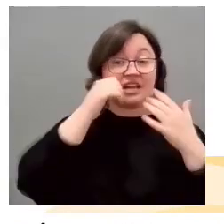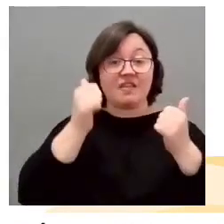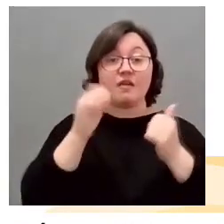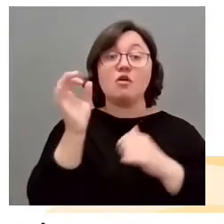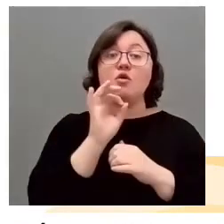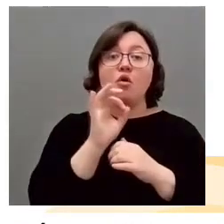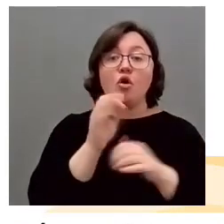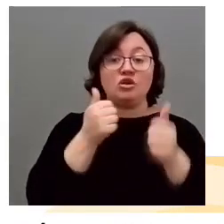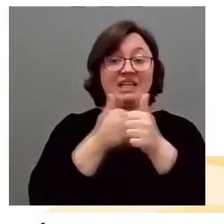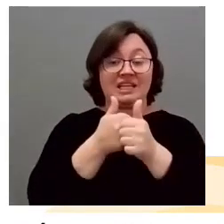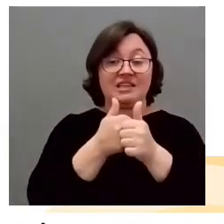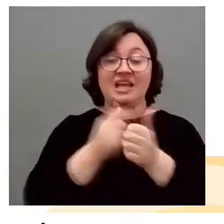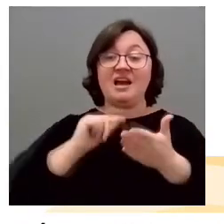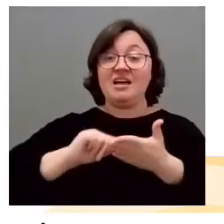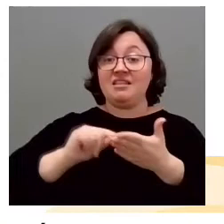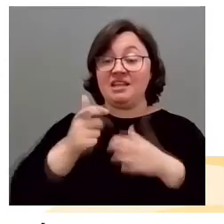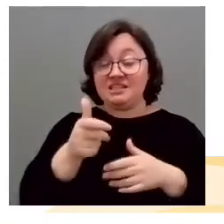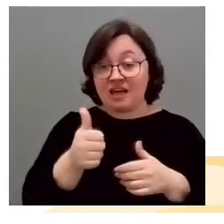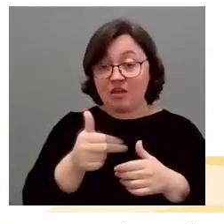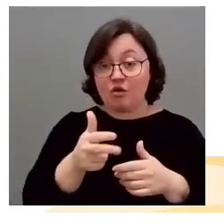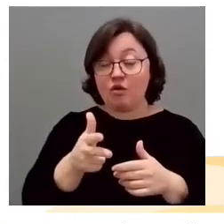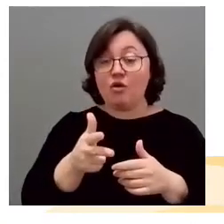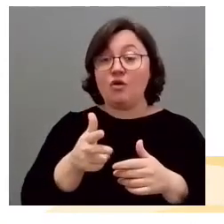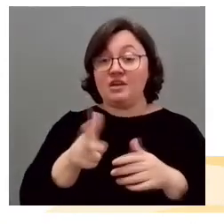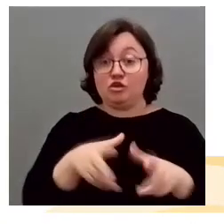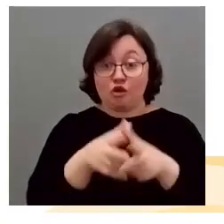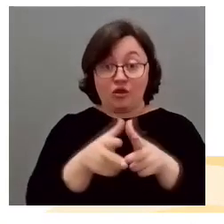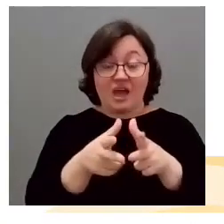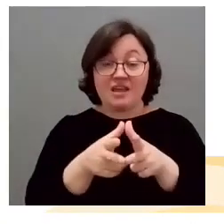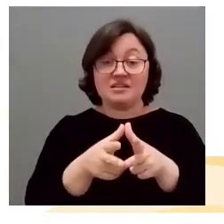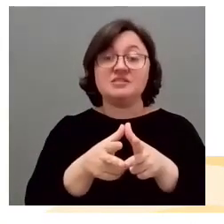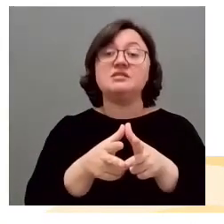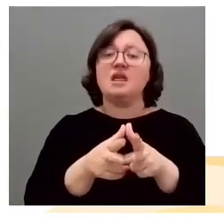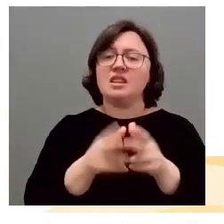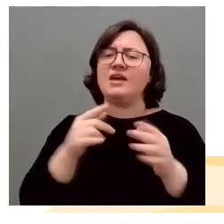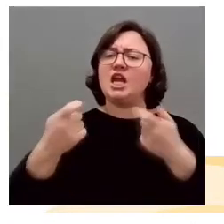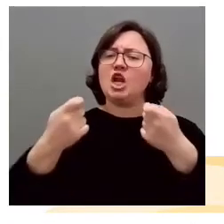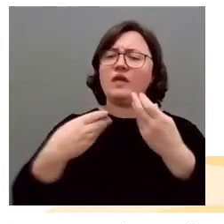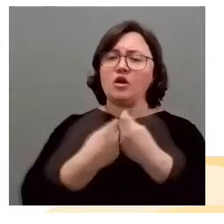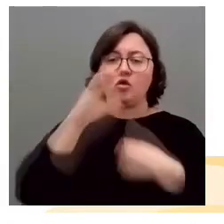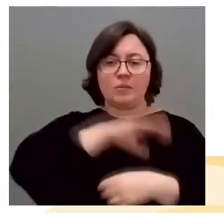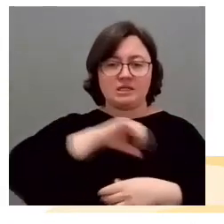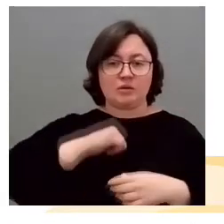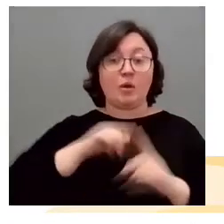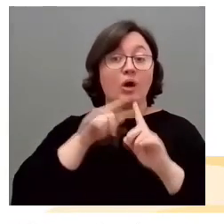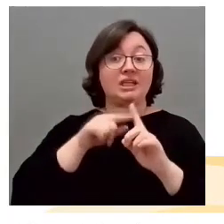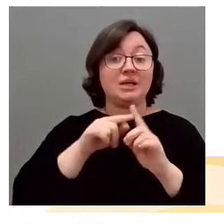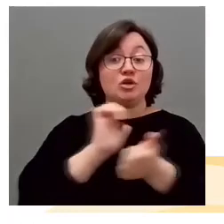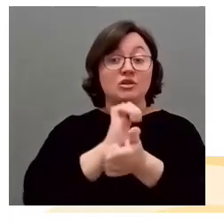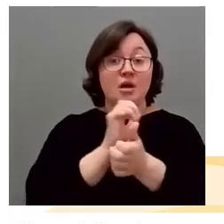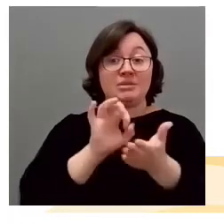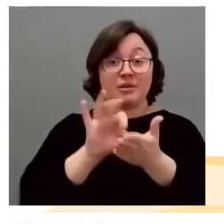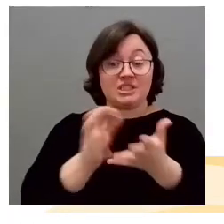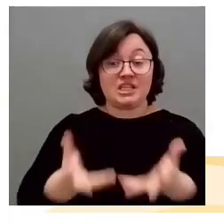la Secretaría de Estado de Derechos Sociales tienen que intensificar sus negociaciones, sus acuerdos con las comunidades autónomas para garantizar la prestación